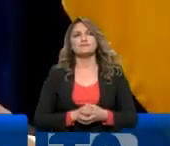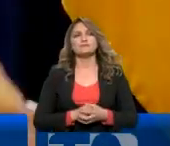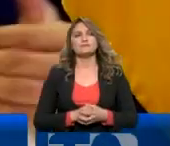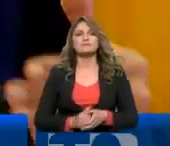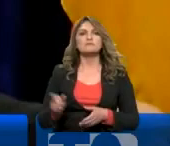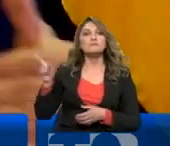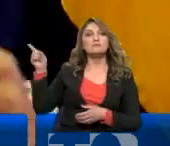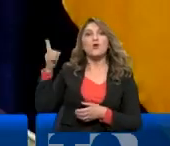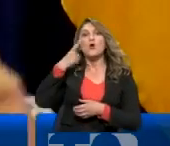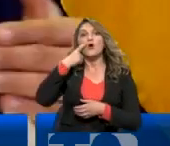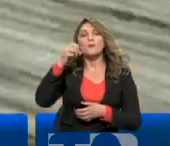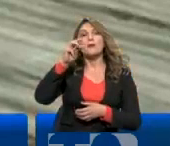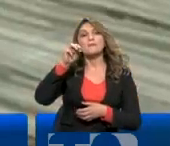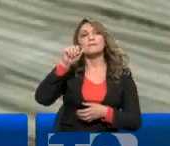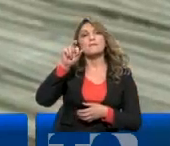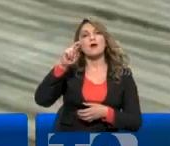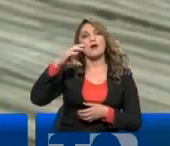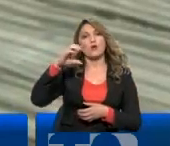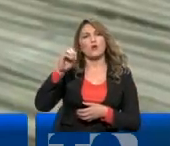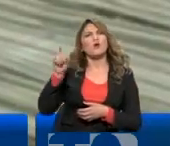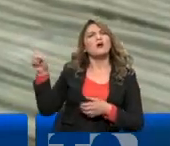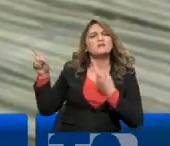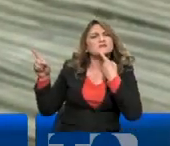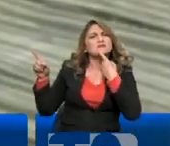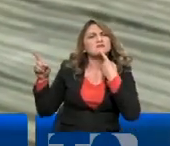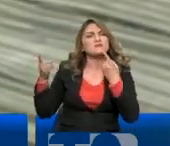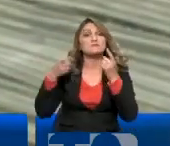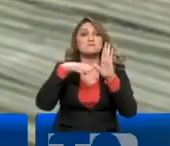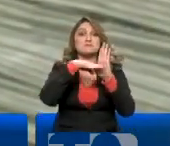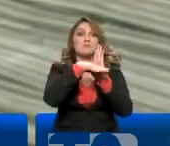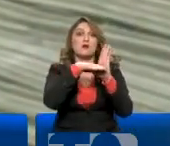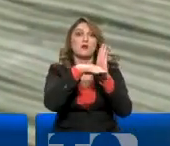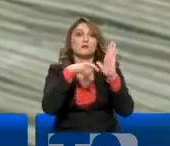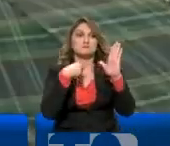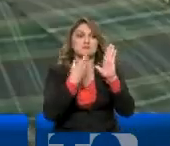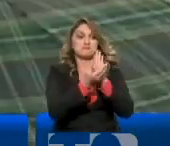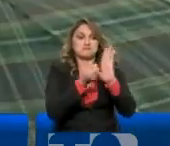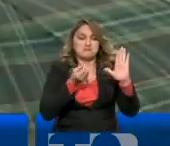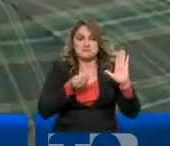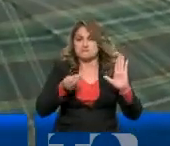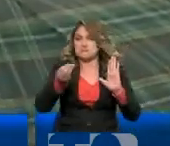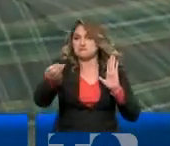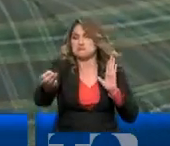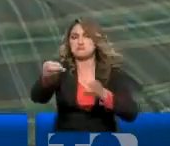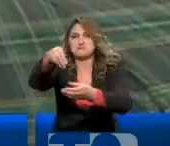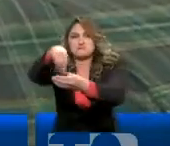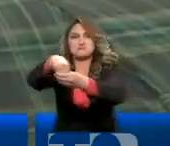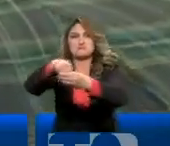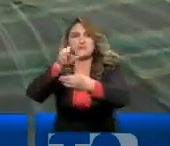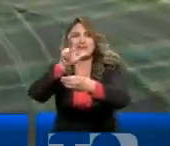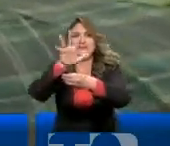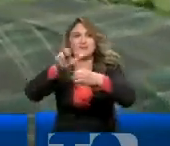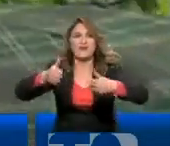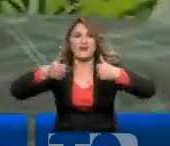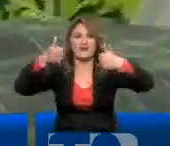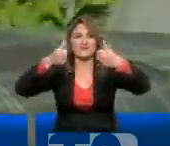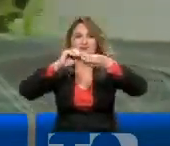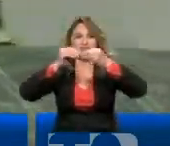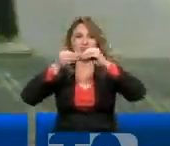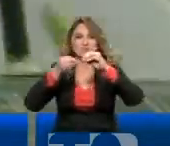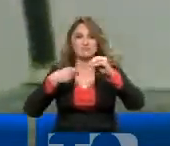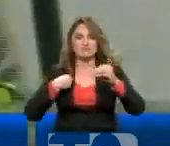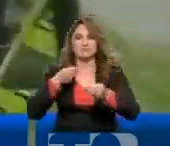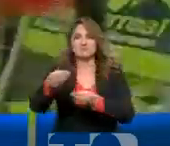quien descartó que desde la prefectura o desde sus cuentas personales hayan salido aportaciones para la lista 35. La